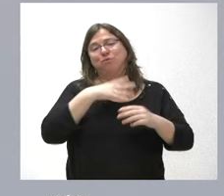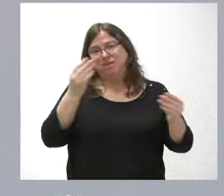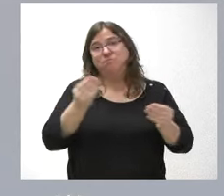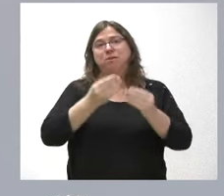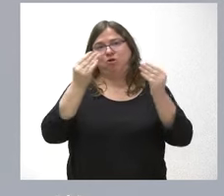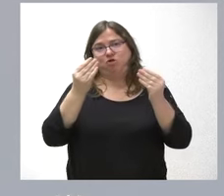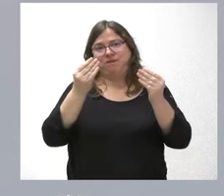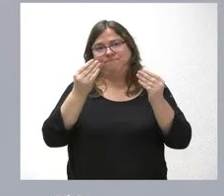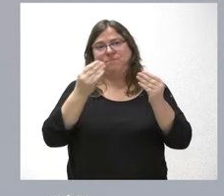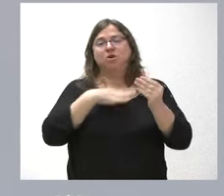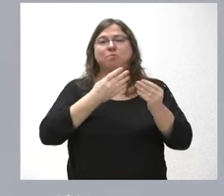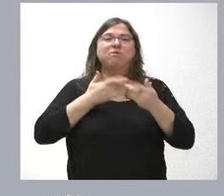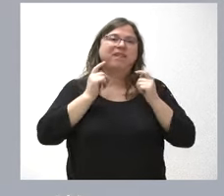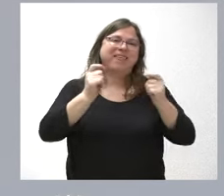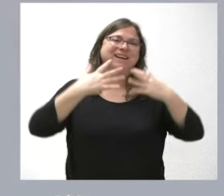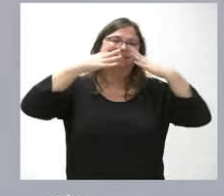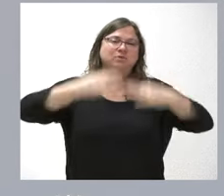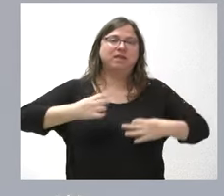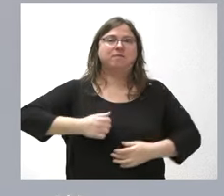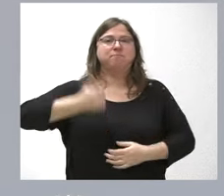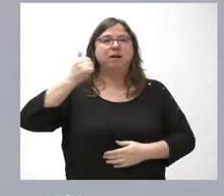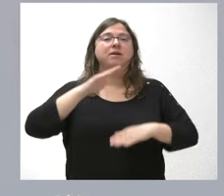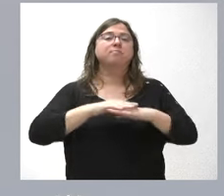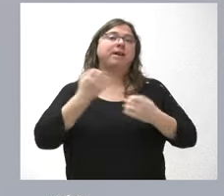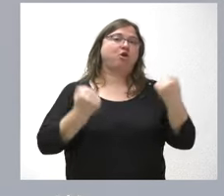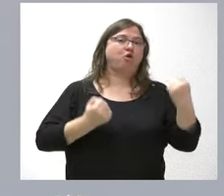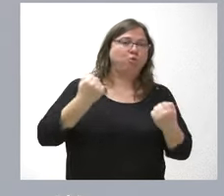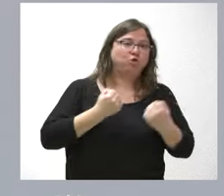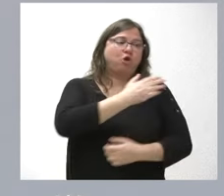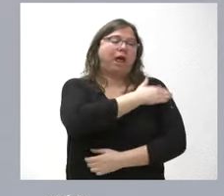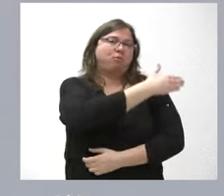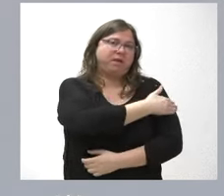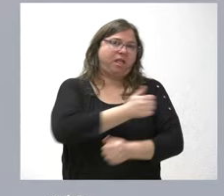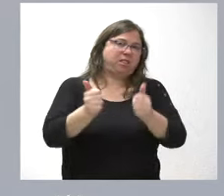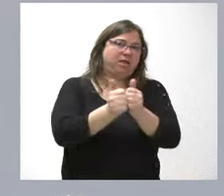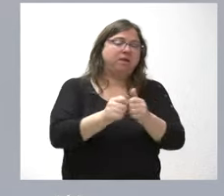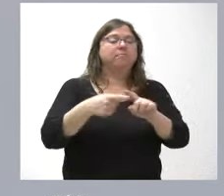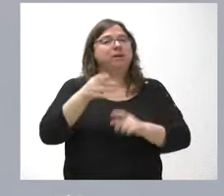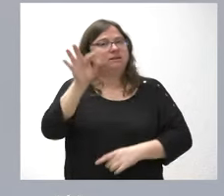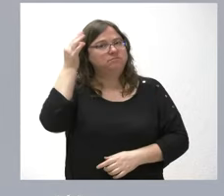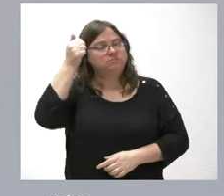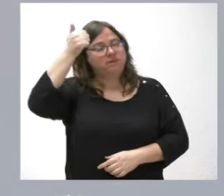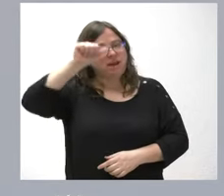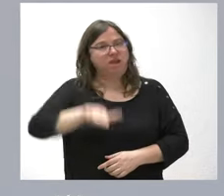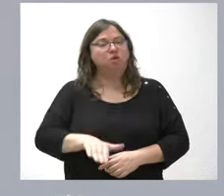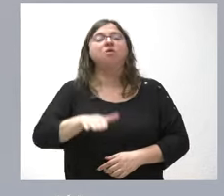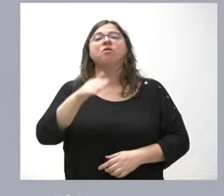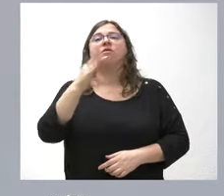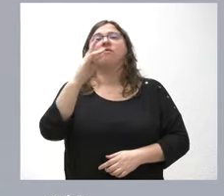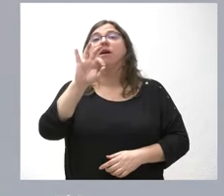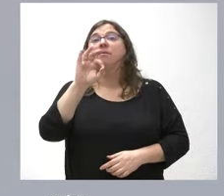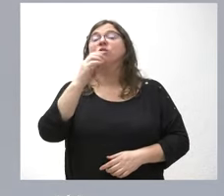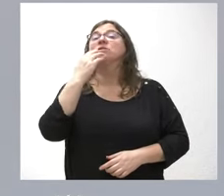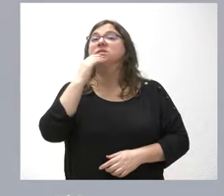puede ofrecer más seguridad a tanto el conductor como al acompañante como al propio Fabio, y en cuanto seamos capaces de encontrar